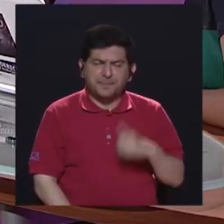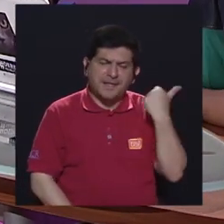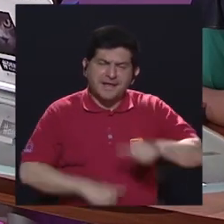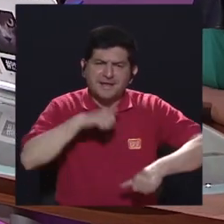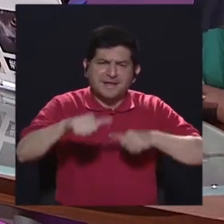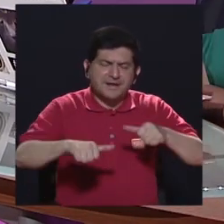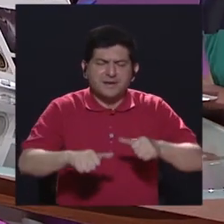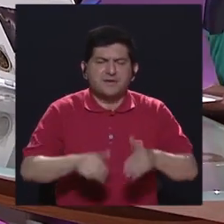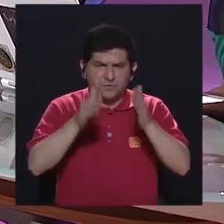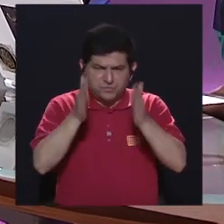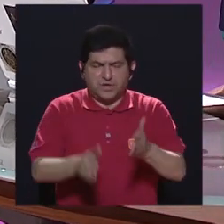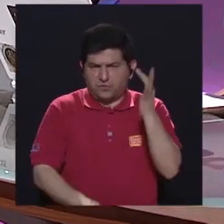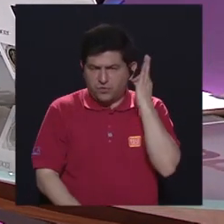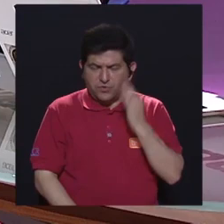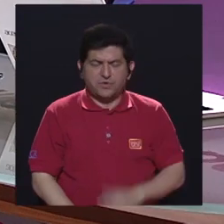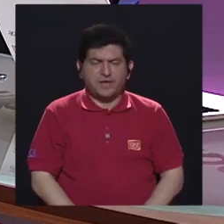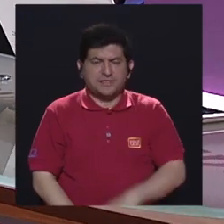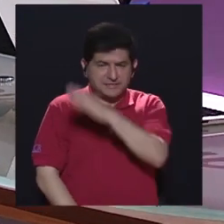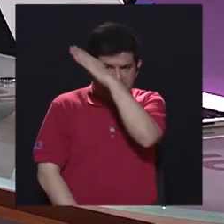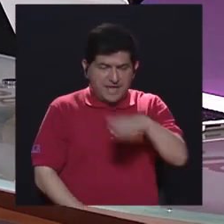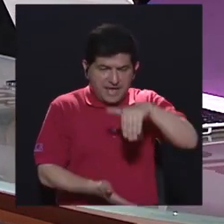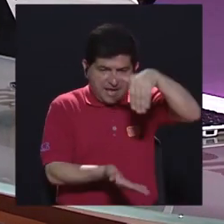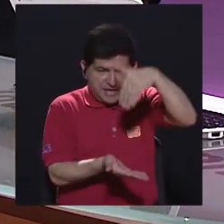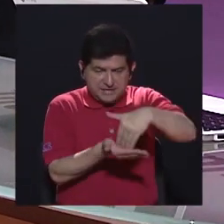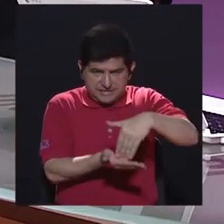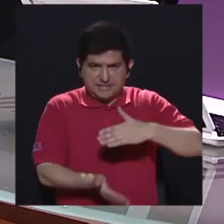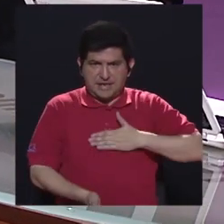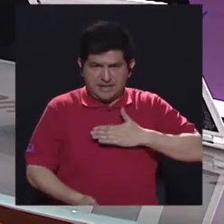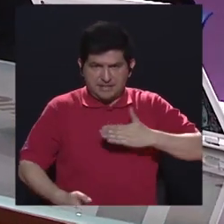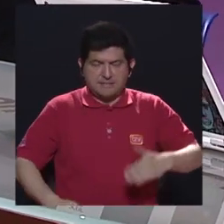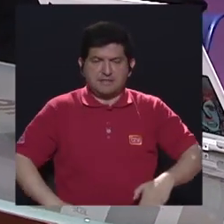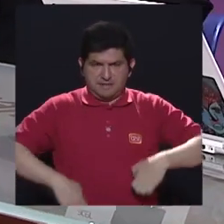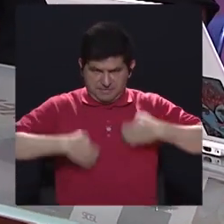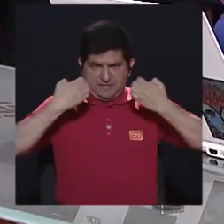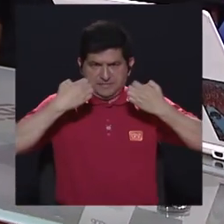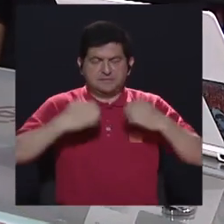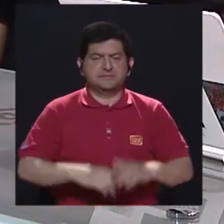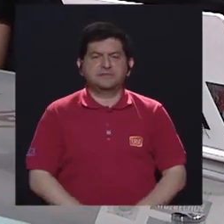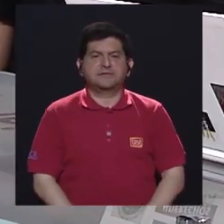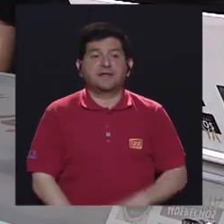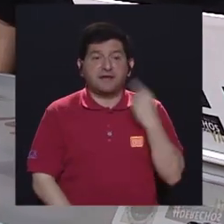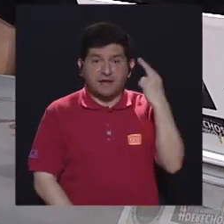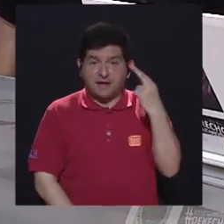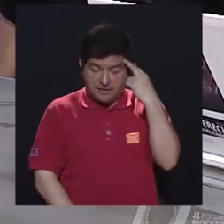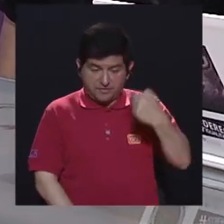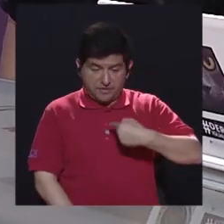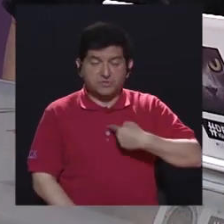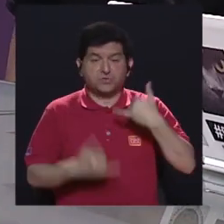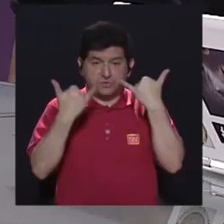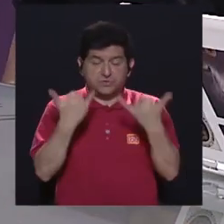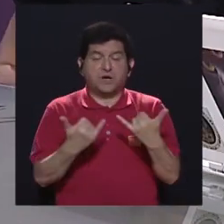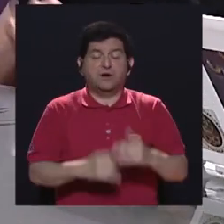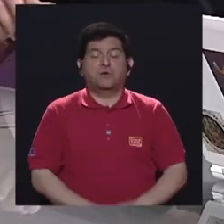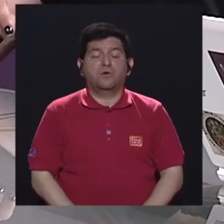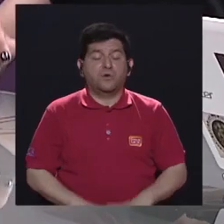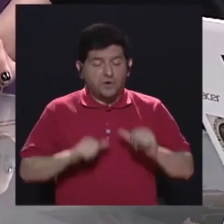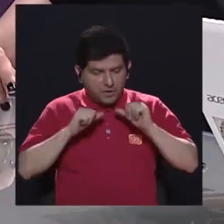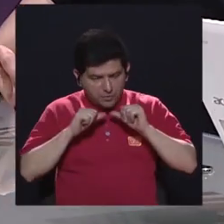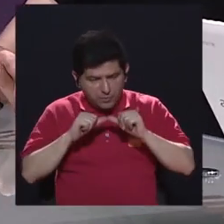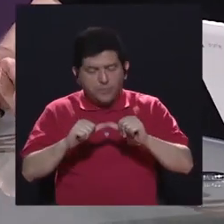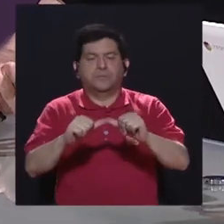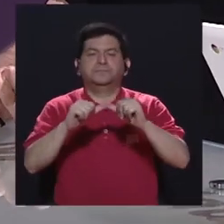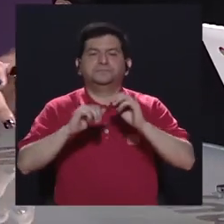un eje central de mi existencia, ¿no? Ha sido como, a ver, la razón del por qué ahora puedo respirar, pues, un